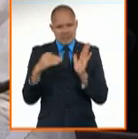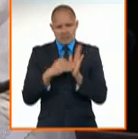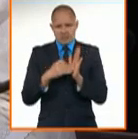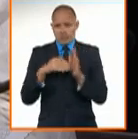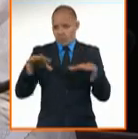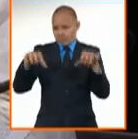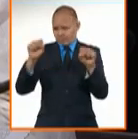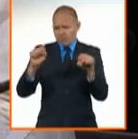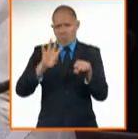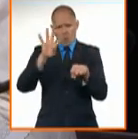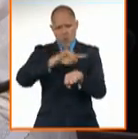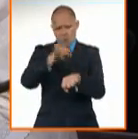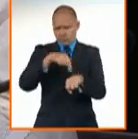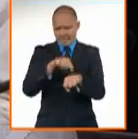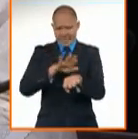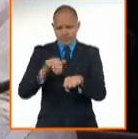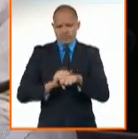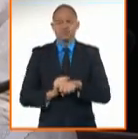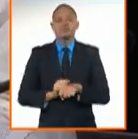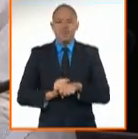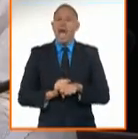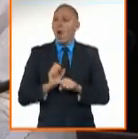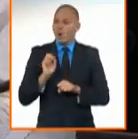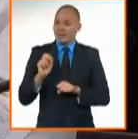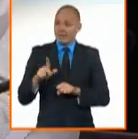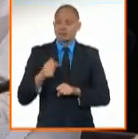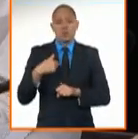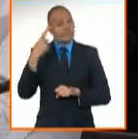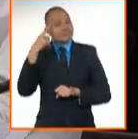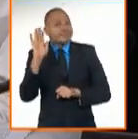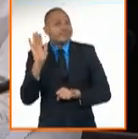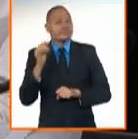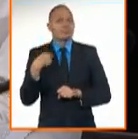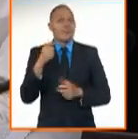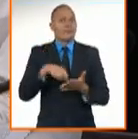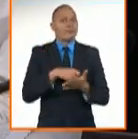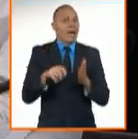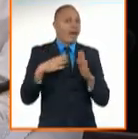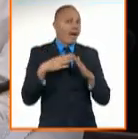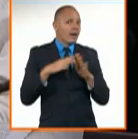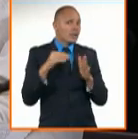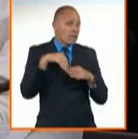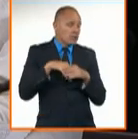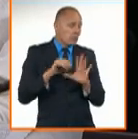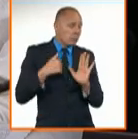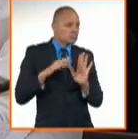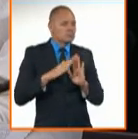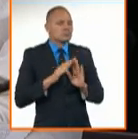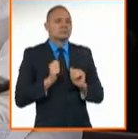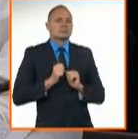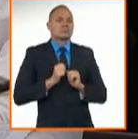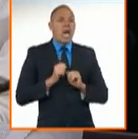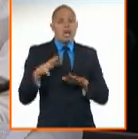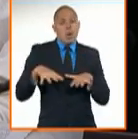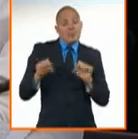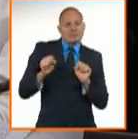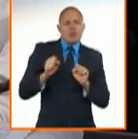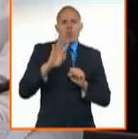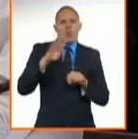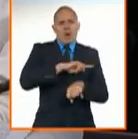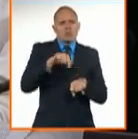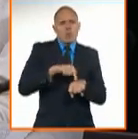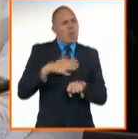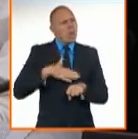con mucha frecuencia redes sociales tienen los distintos medios en las entrevistas que se da la población y una salida también que nos ocurre